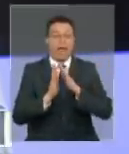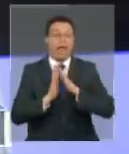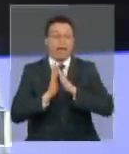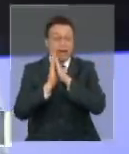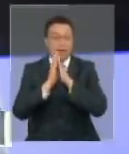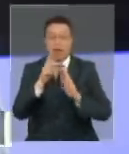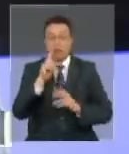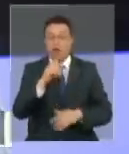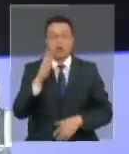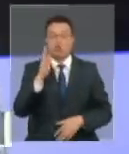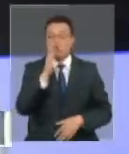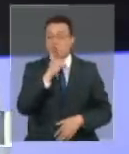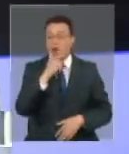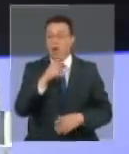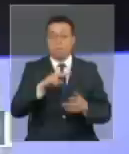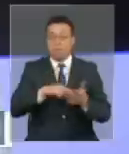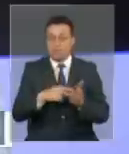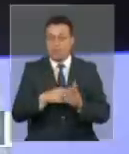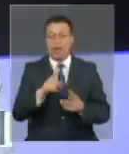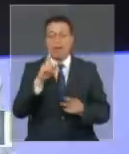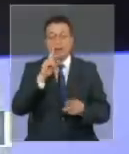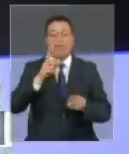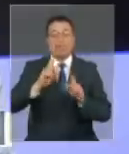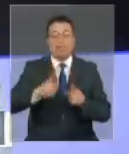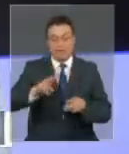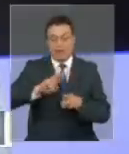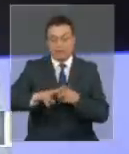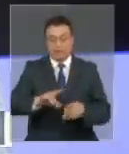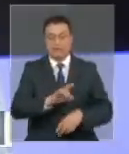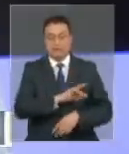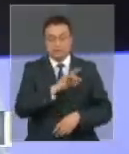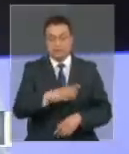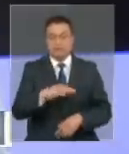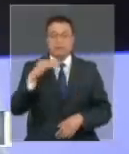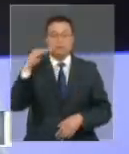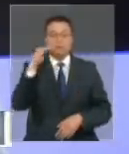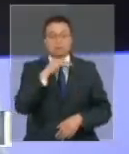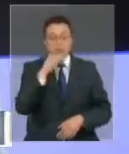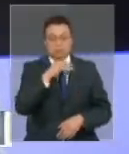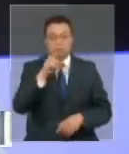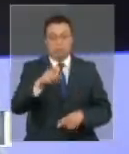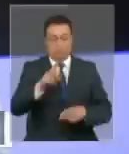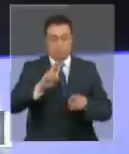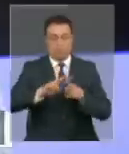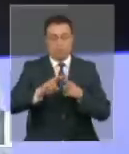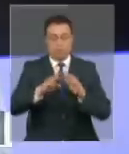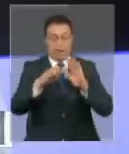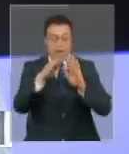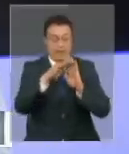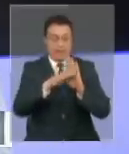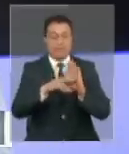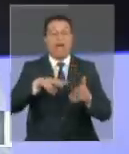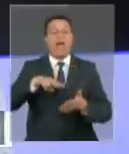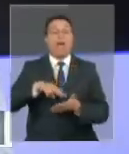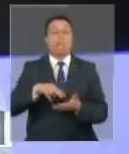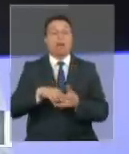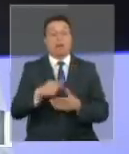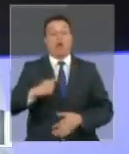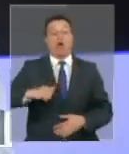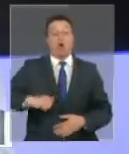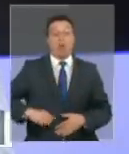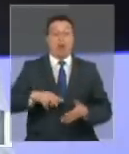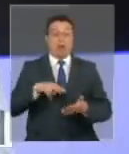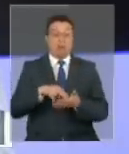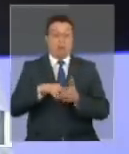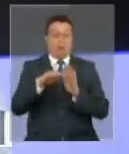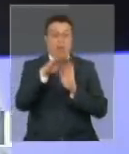ningún problema, porque lo que hay que hacer en Chile de manera urgente es resolver las listas de espera que existen, las